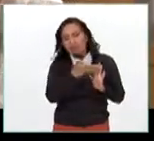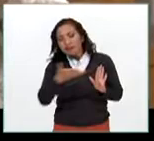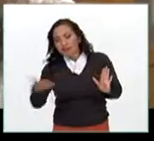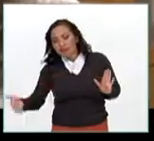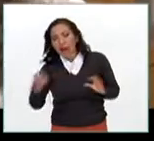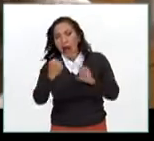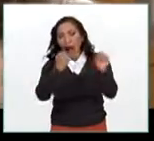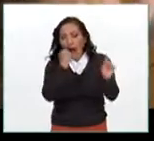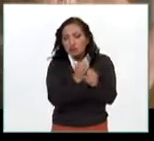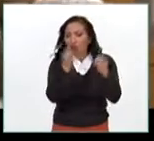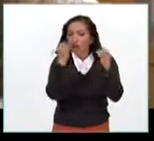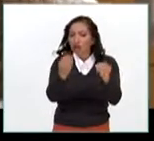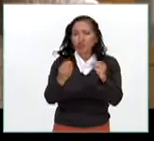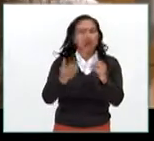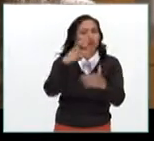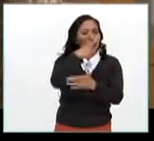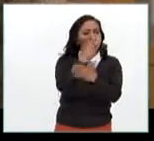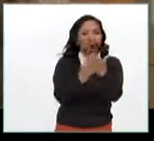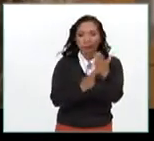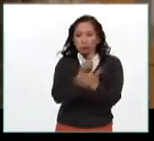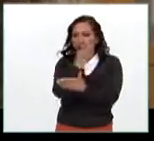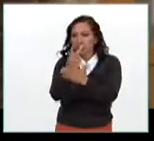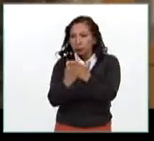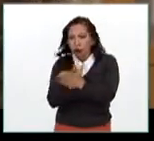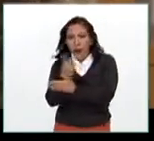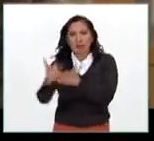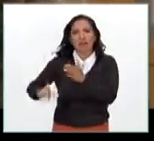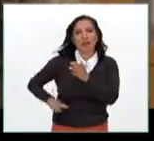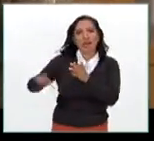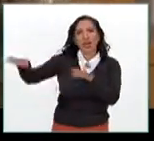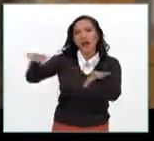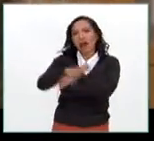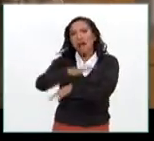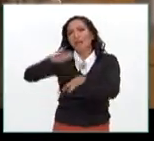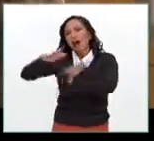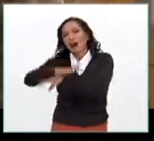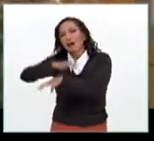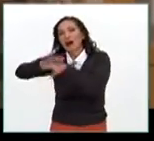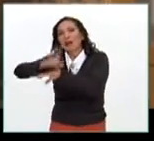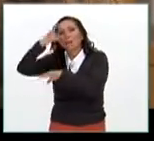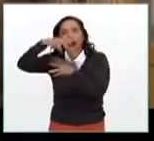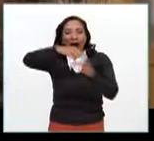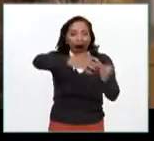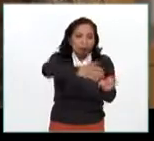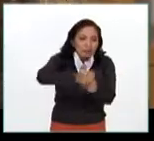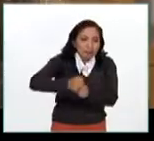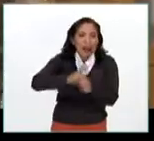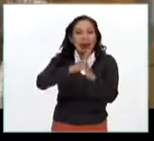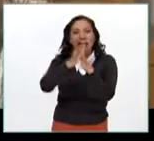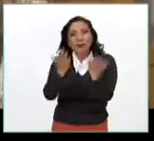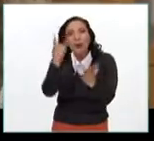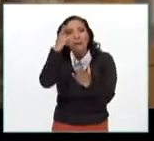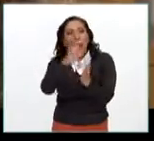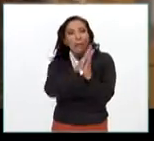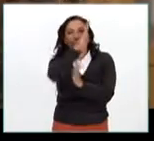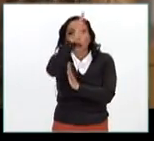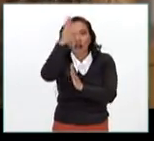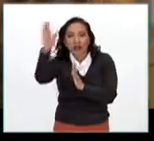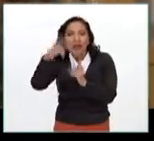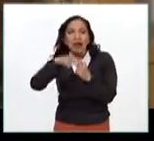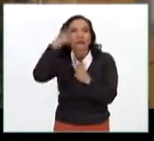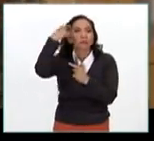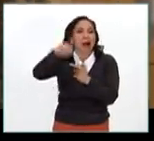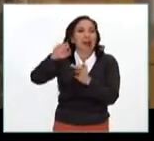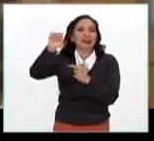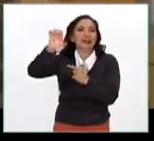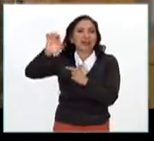todos estos años muchos programas gubernamentales para adquisición de libros, tanto para bibliotecas como